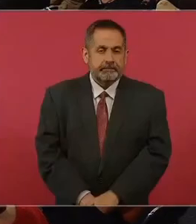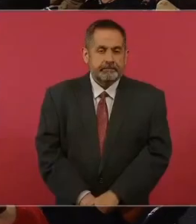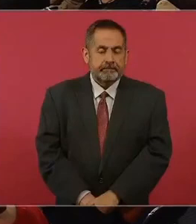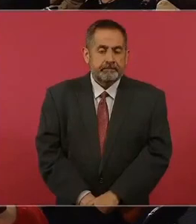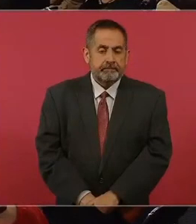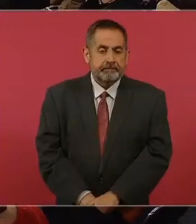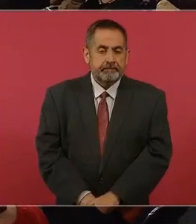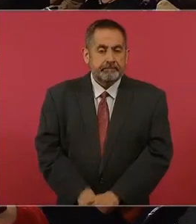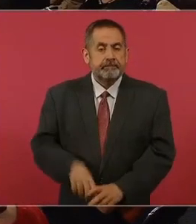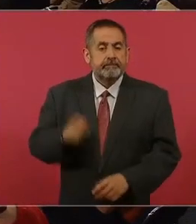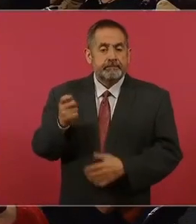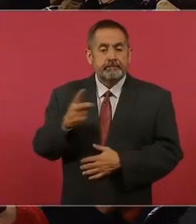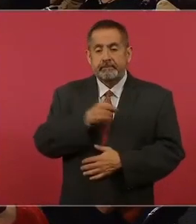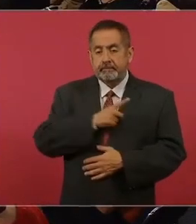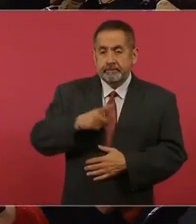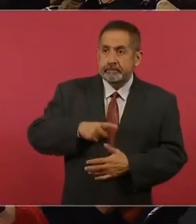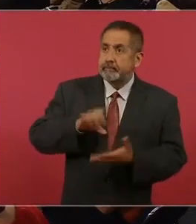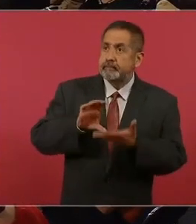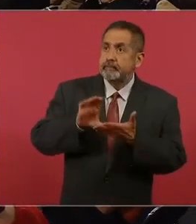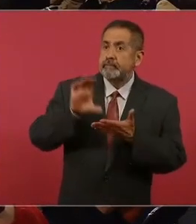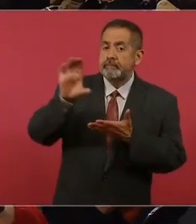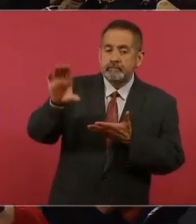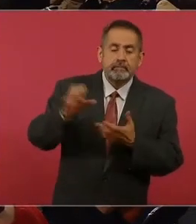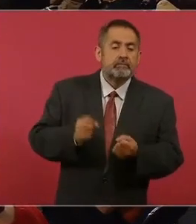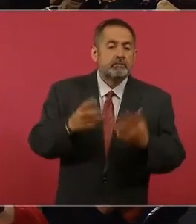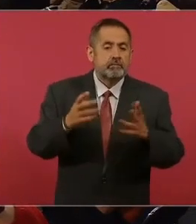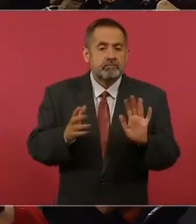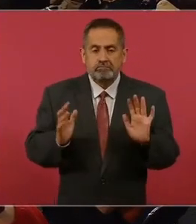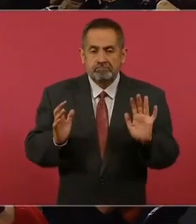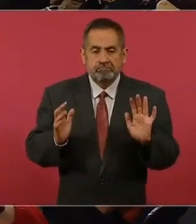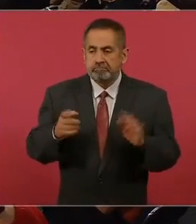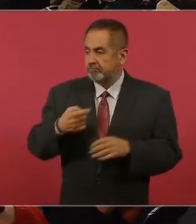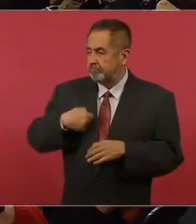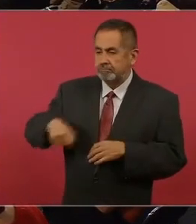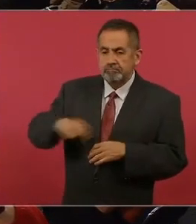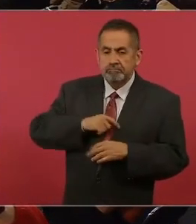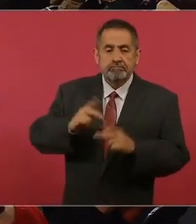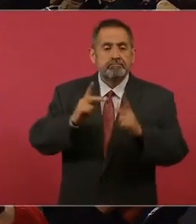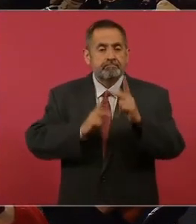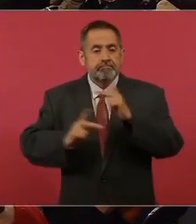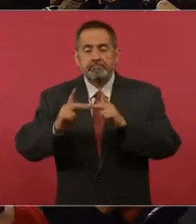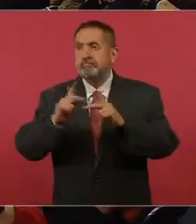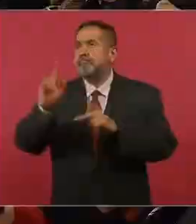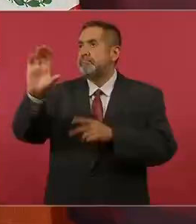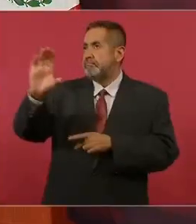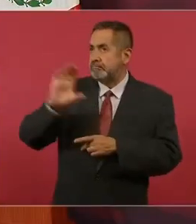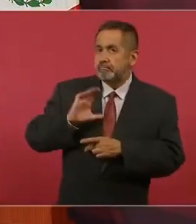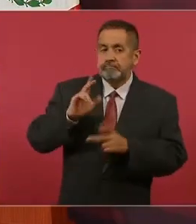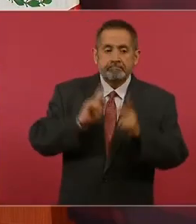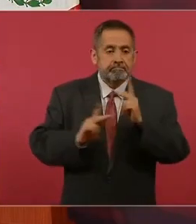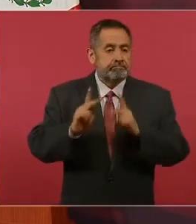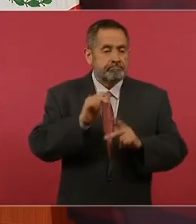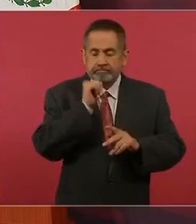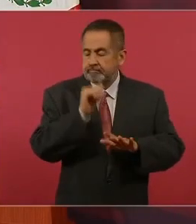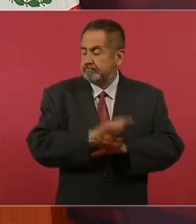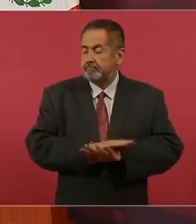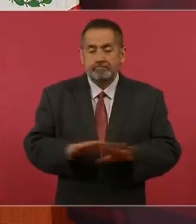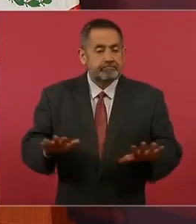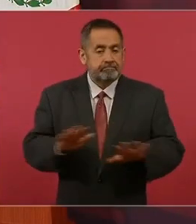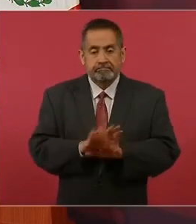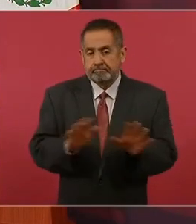Esto tiene que ver con el incremento de deuda. Nosotros no hemos solicitado deuda adicional.